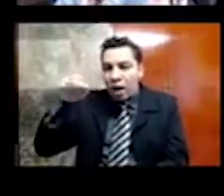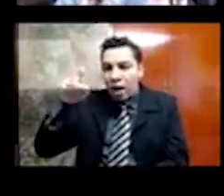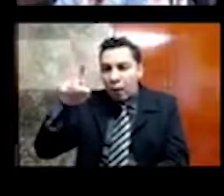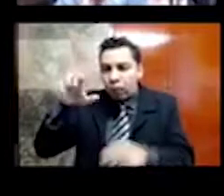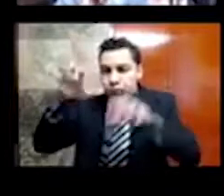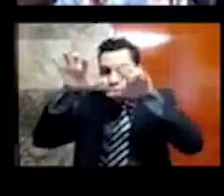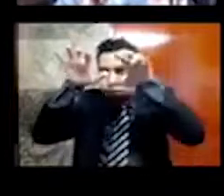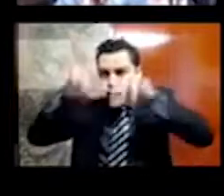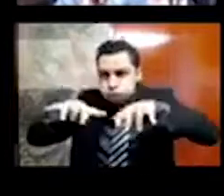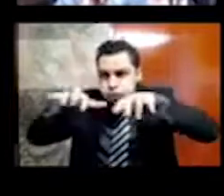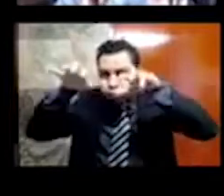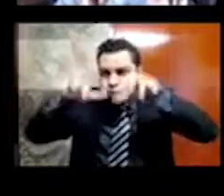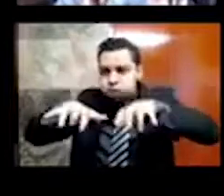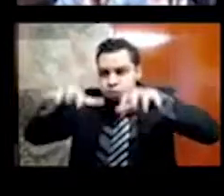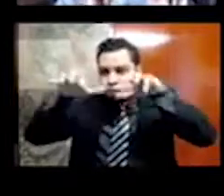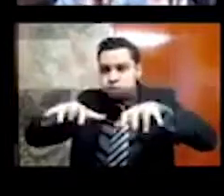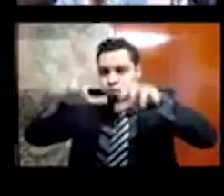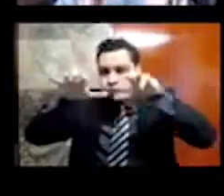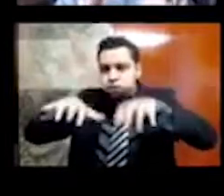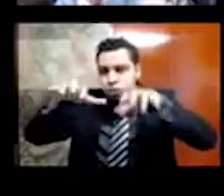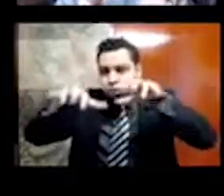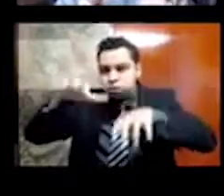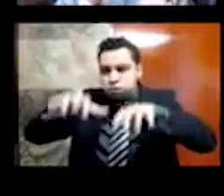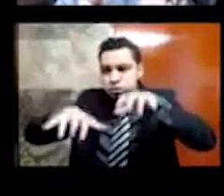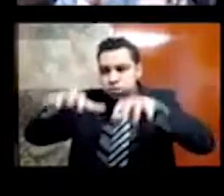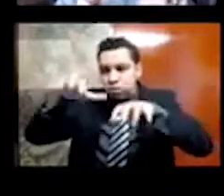el que es el jugo de la tierra,